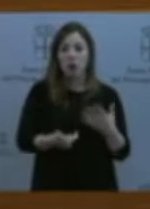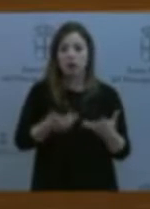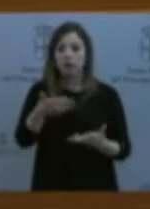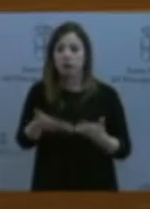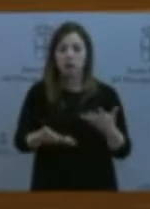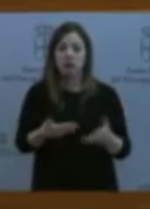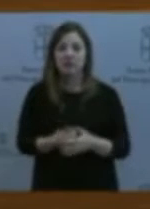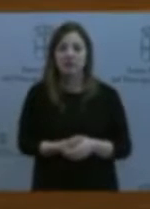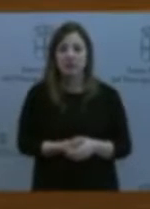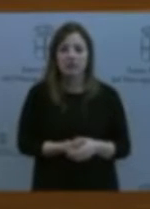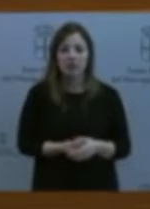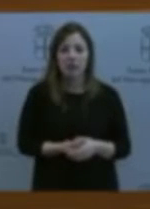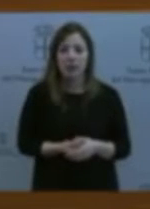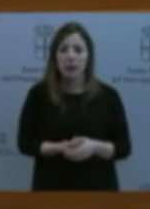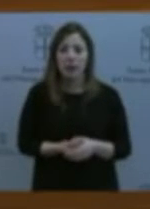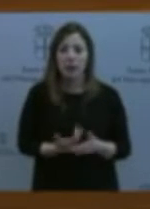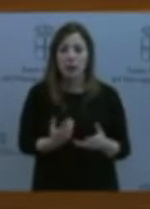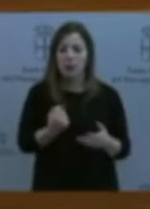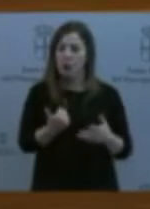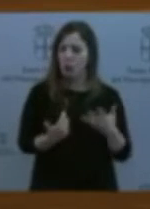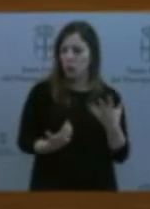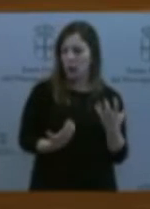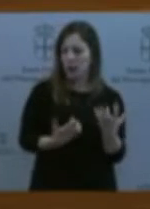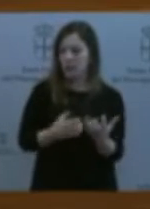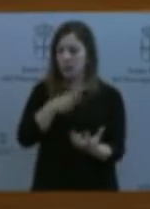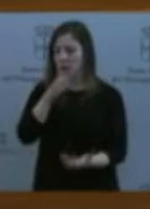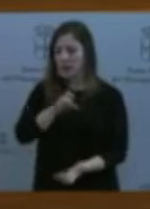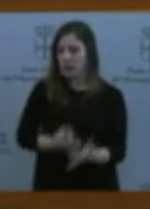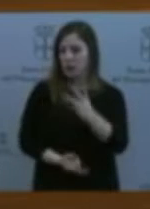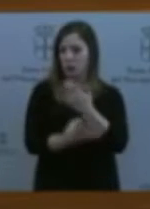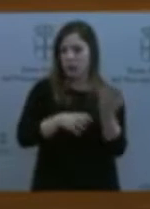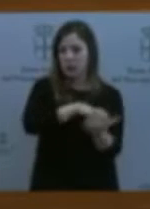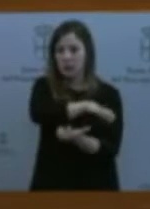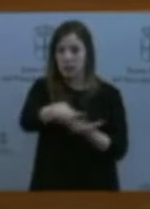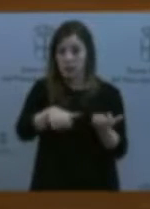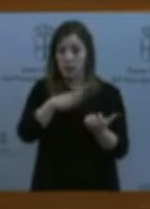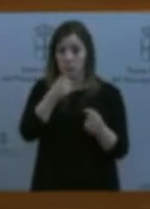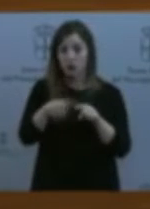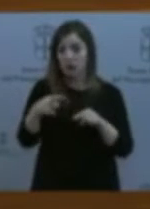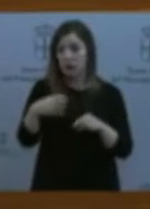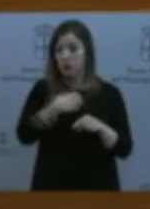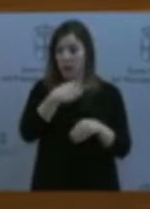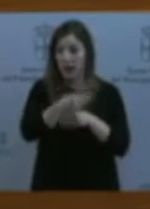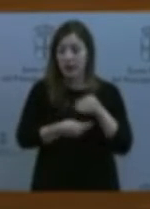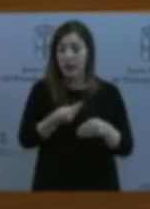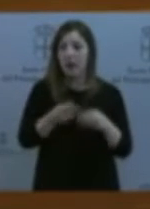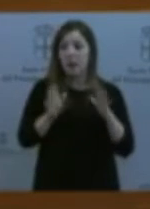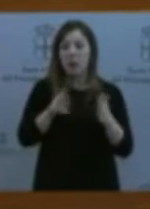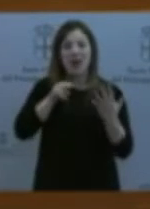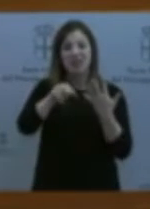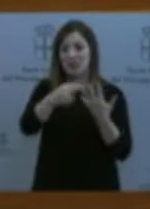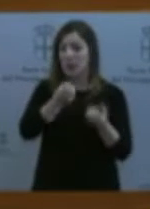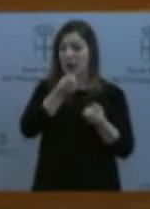incendiarias sobre lo que no se iba a poder hacer y, sin embargo, no han sido transparentes en enseñarlo a todo el